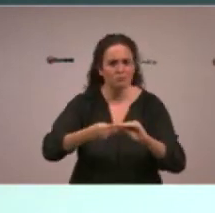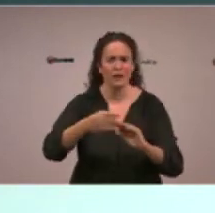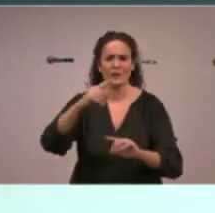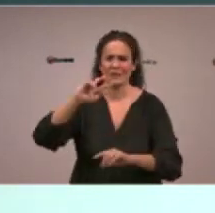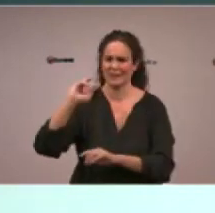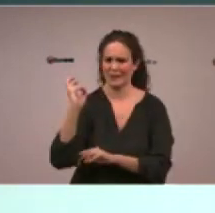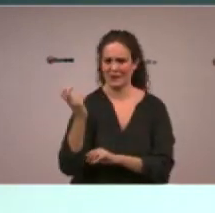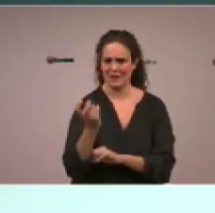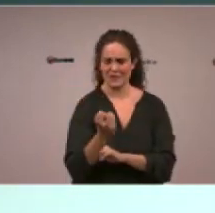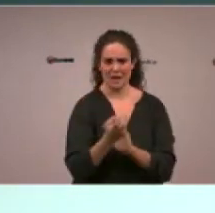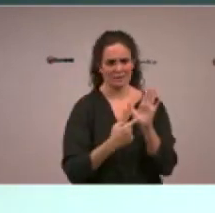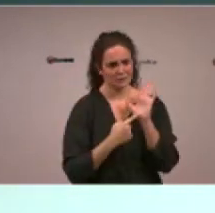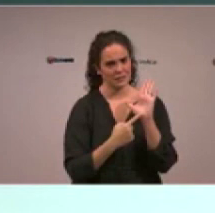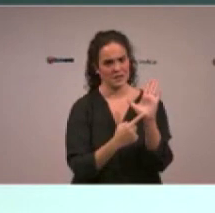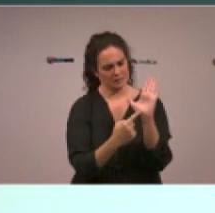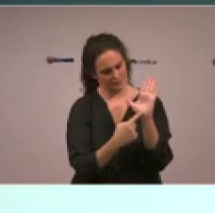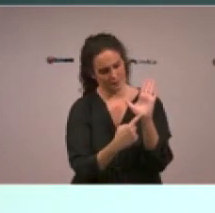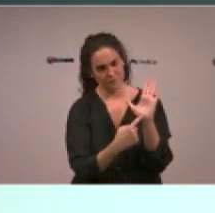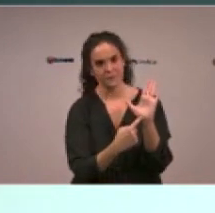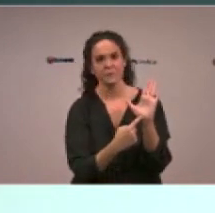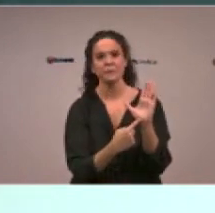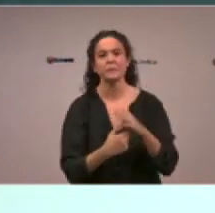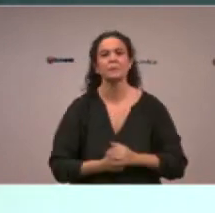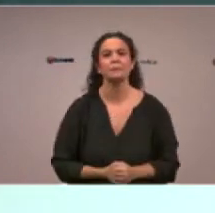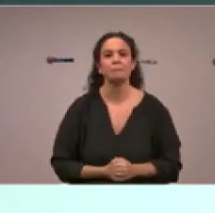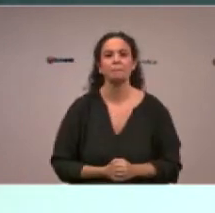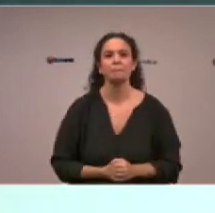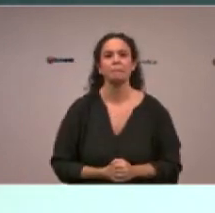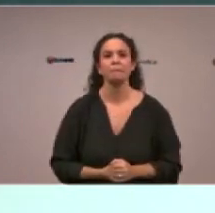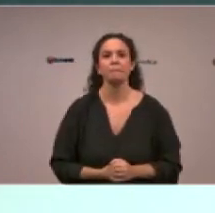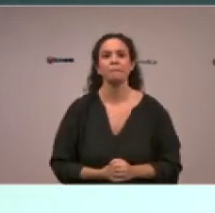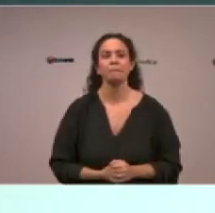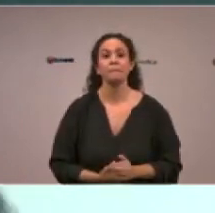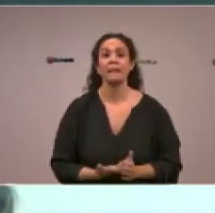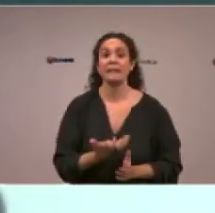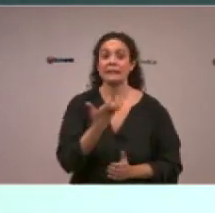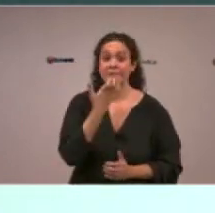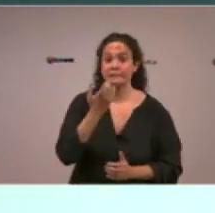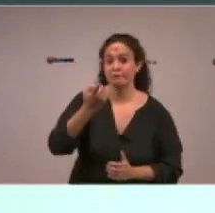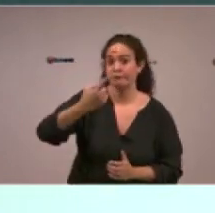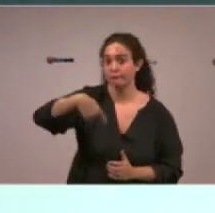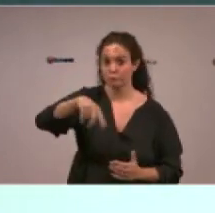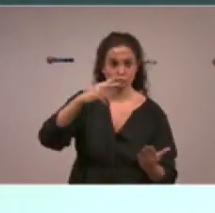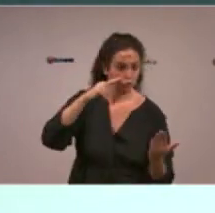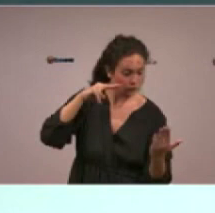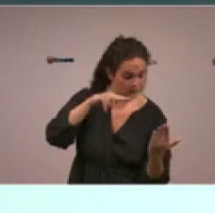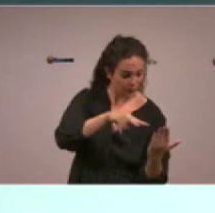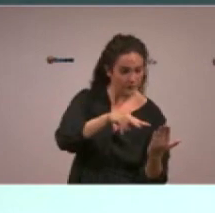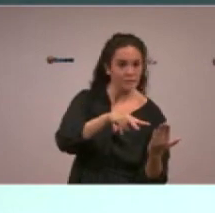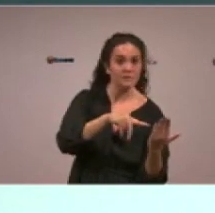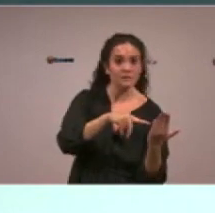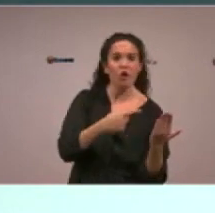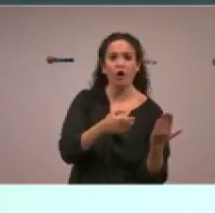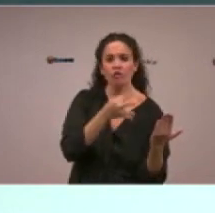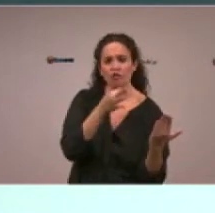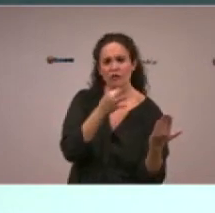se han venido adoptando todos estos meses. Si le echan un vistazo al documento, verán que todavía se pueden adoptar